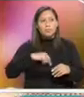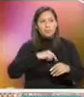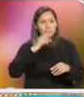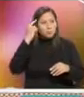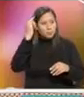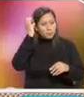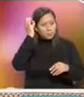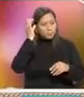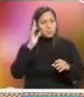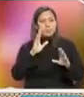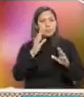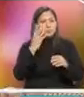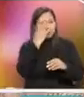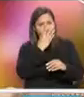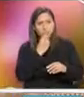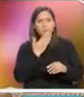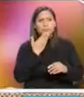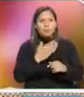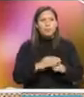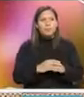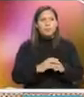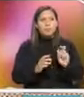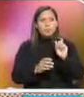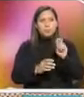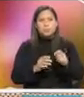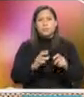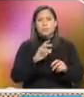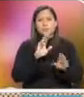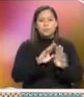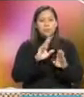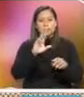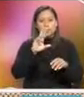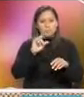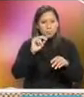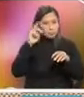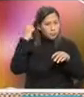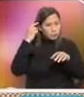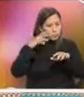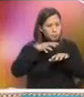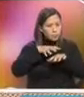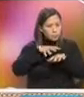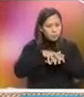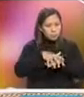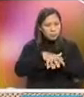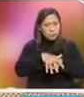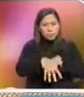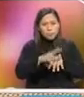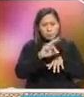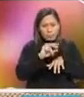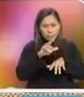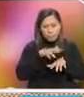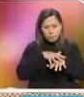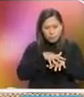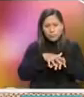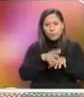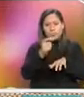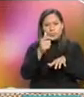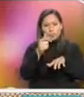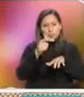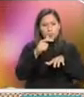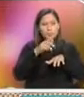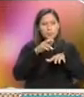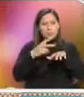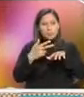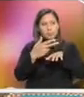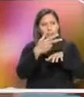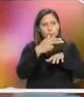melenas completamente sólidas, que dan ese efecto de no extensiones, sino son completamente sólidas, pero llevan un pequeño degradado en el